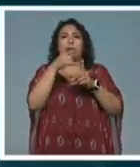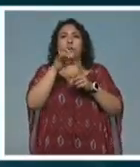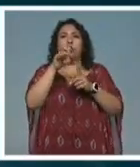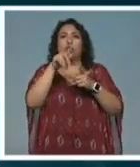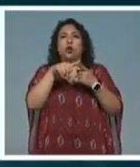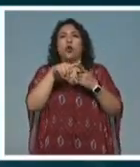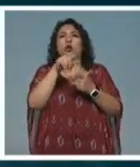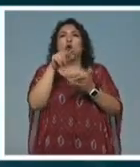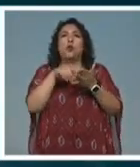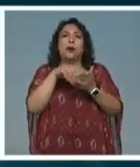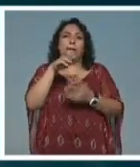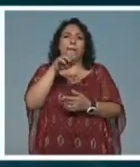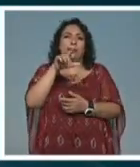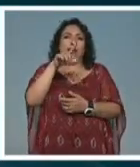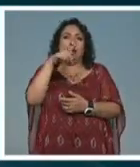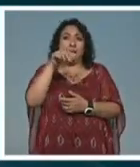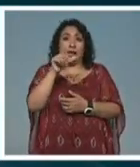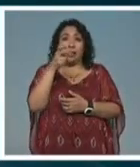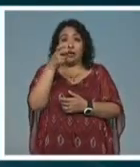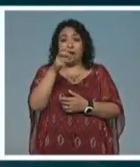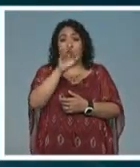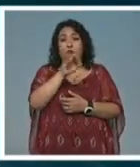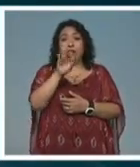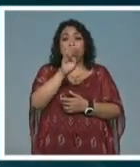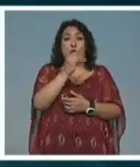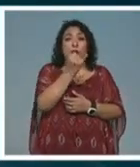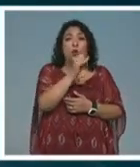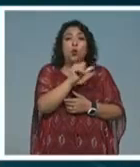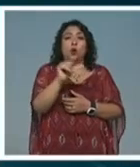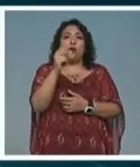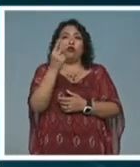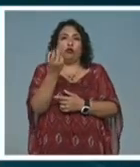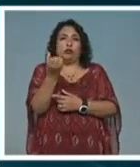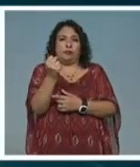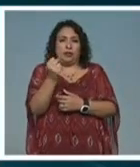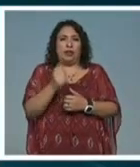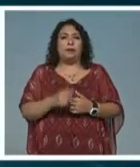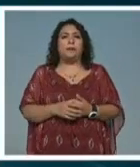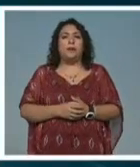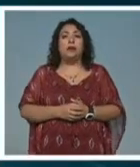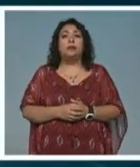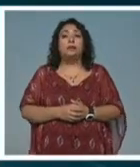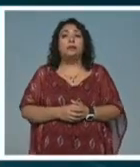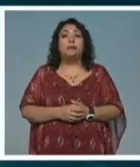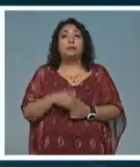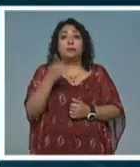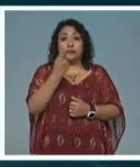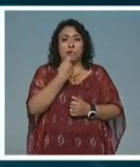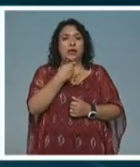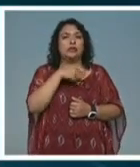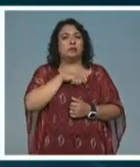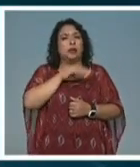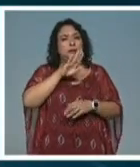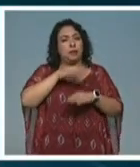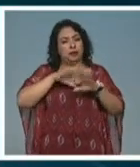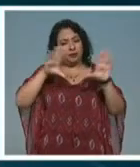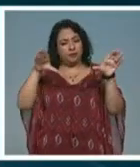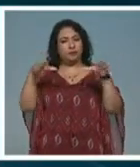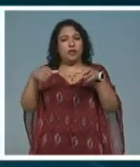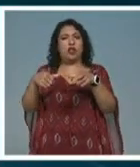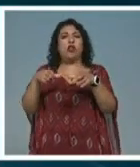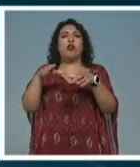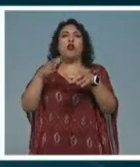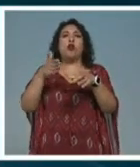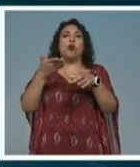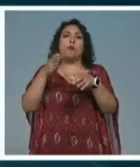de la Torre, en Málaga. Esto del 9 de junio al 2 de septiembre. En España es más hacia lo folclórico, ¿no?